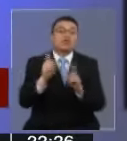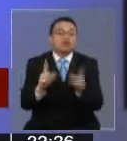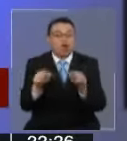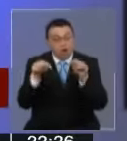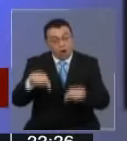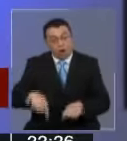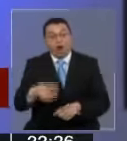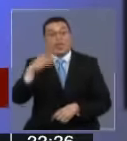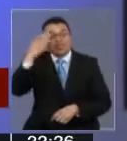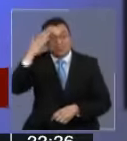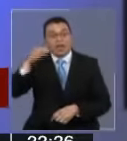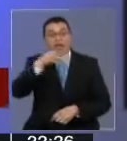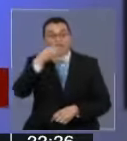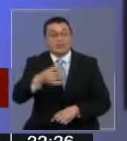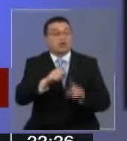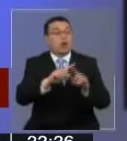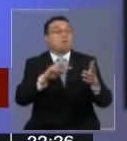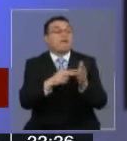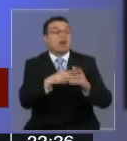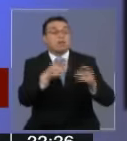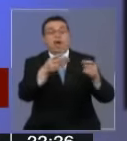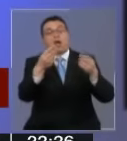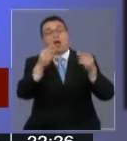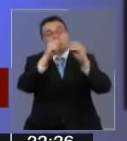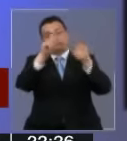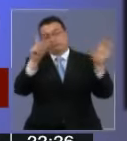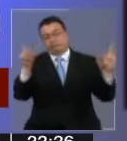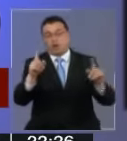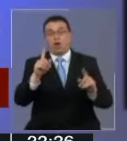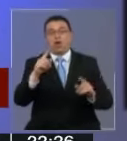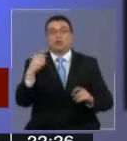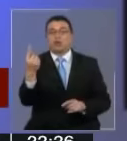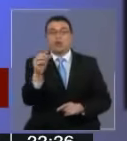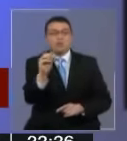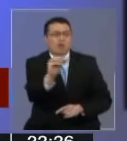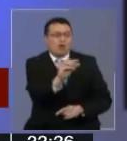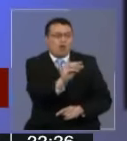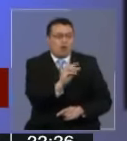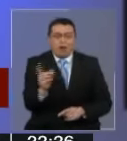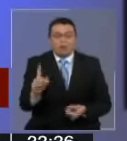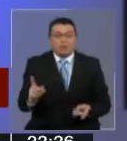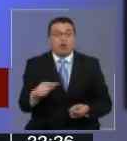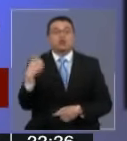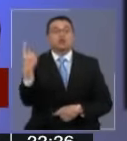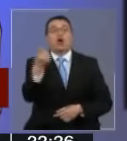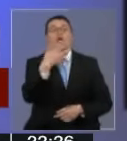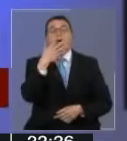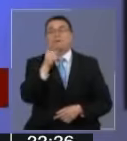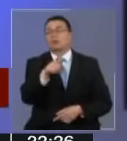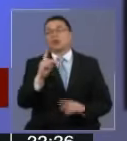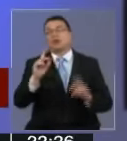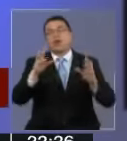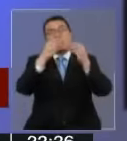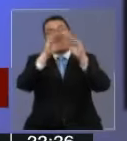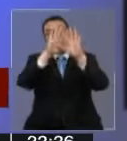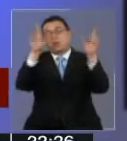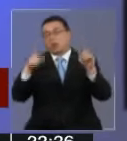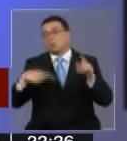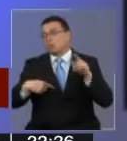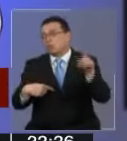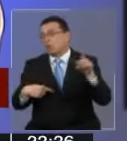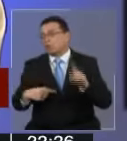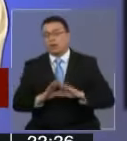día los que dicen que no hay efecto antrópico son una minoría totalmente ínfima. Por tanto, hay que tomar cartas